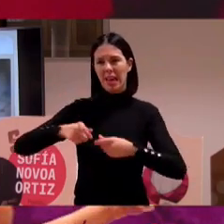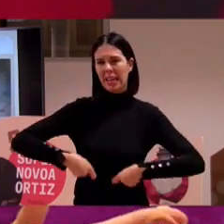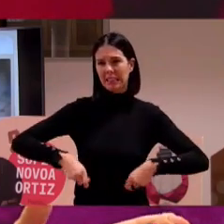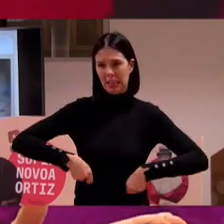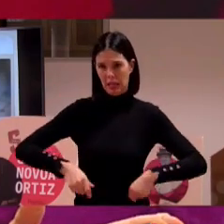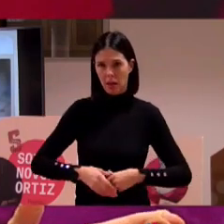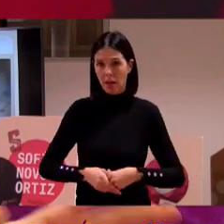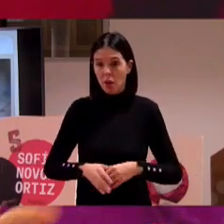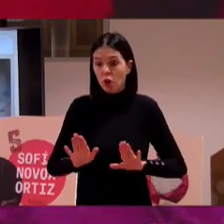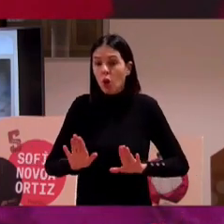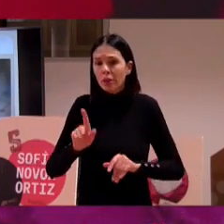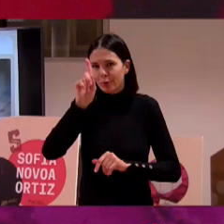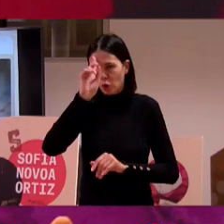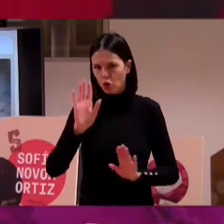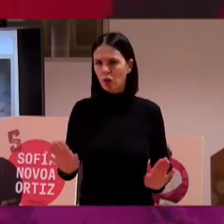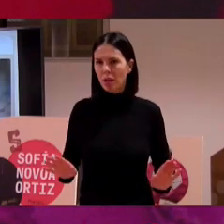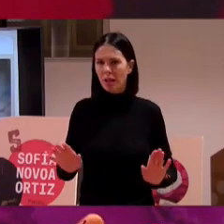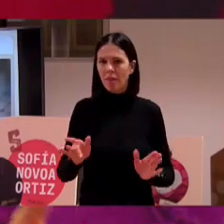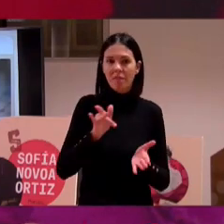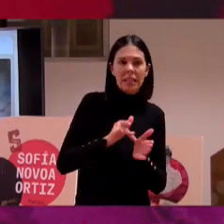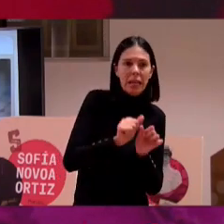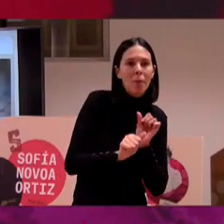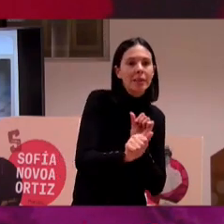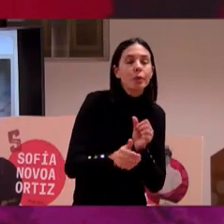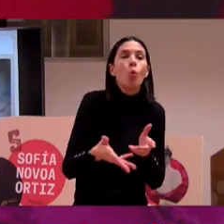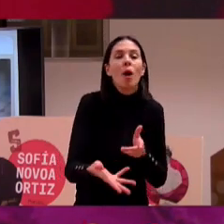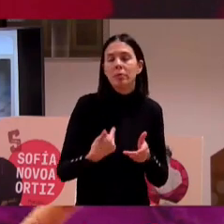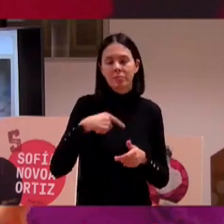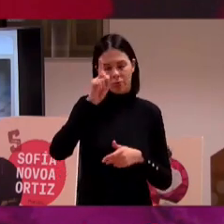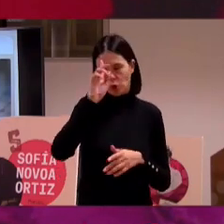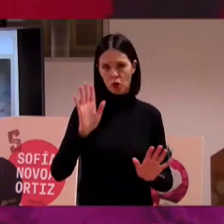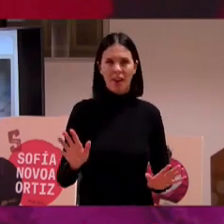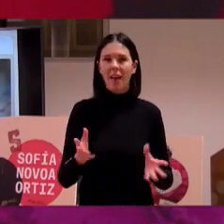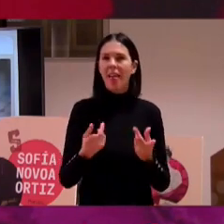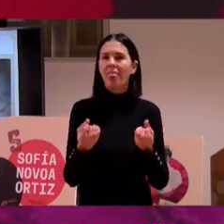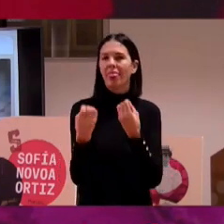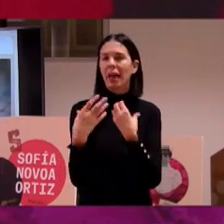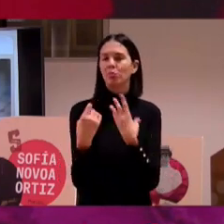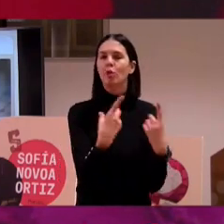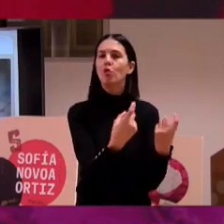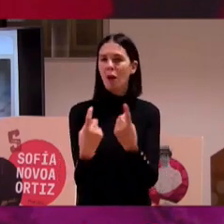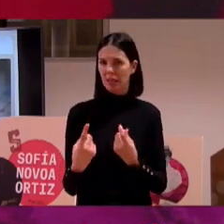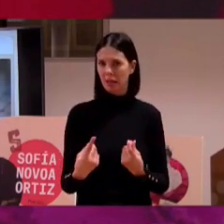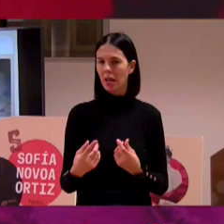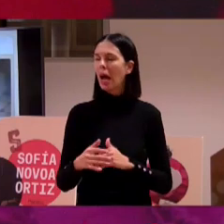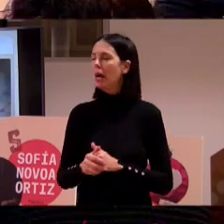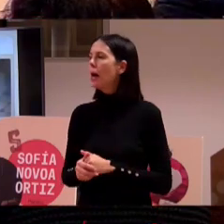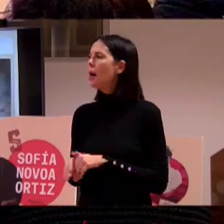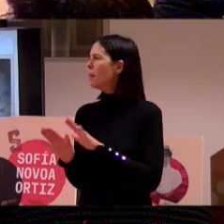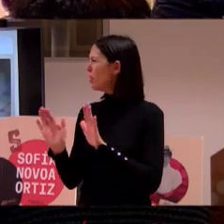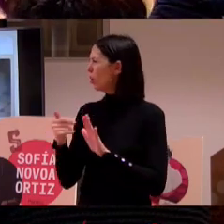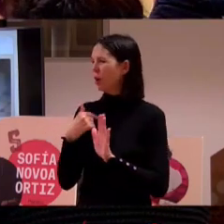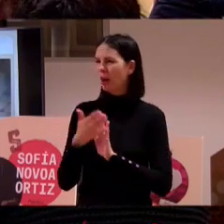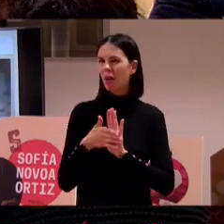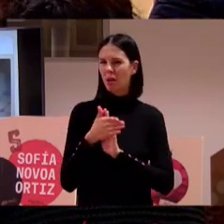Pero non sei hasta que punto. Claro. Non sei desde cando. Aí faltan moitos datos, non? Pero sí que hai, como lle chaman agora,